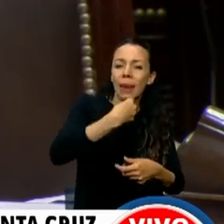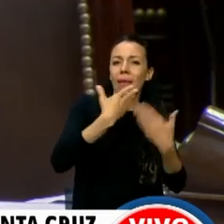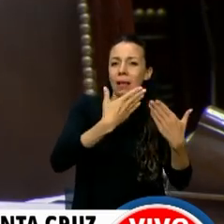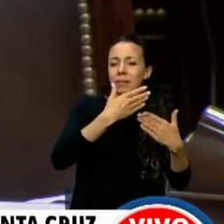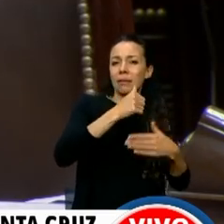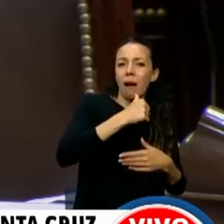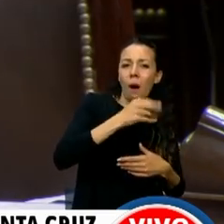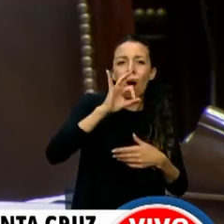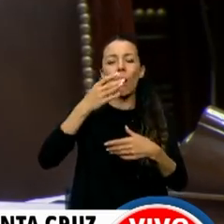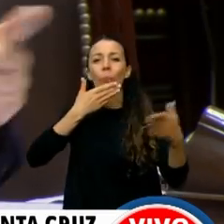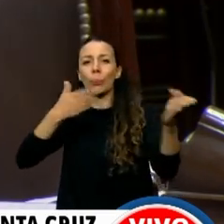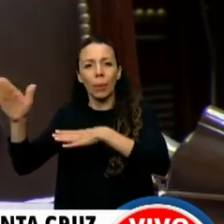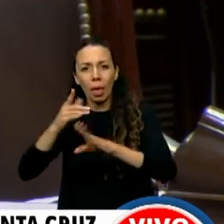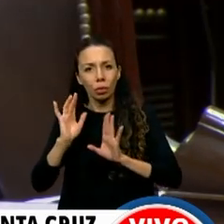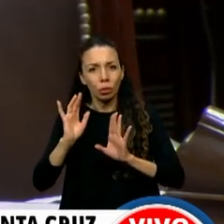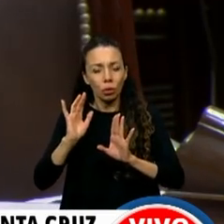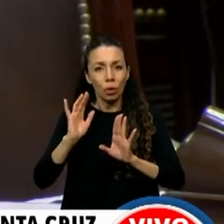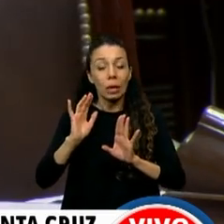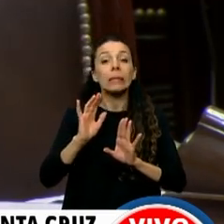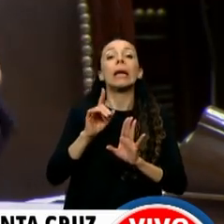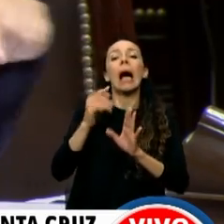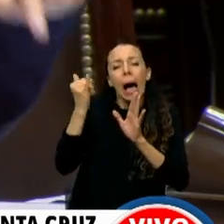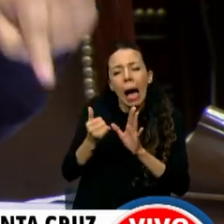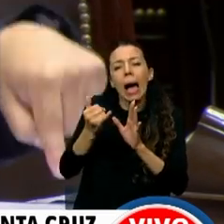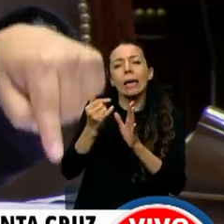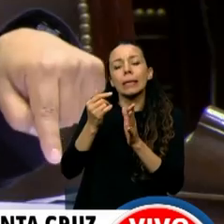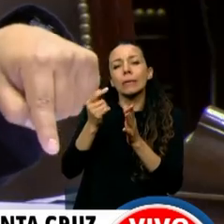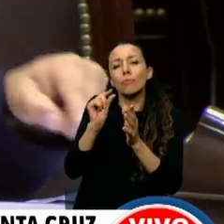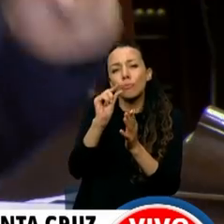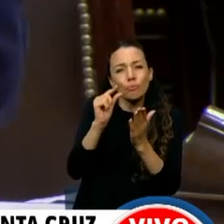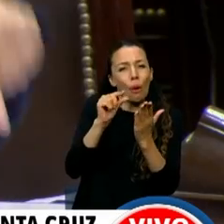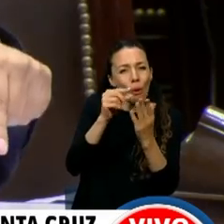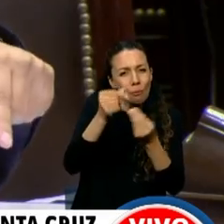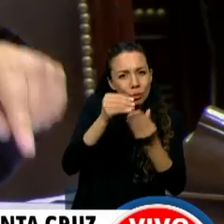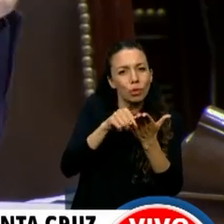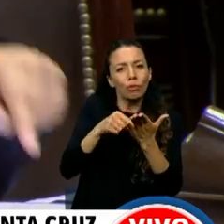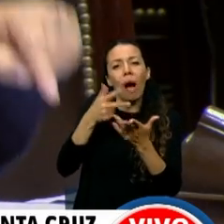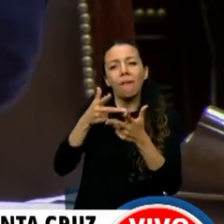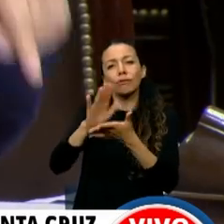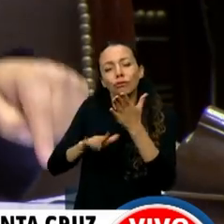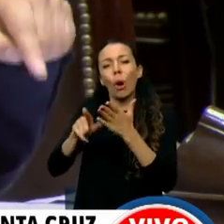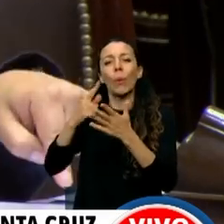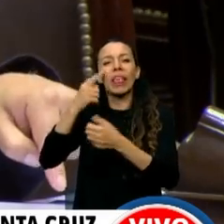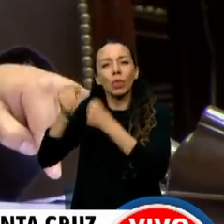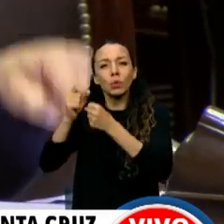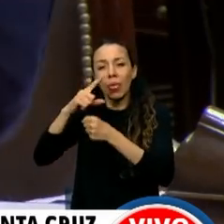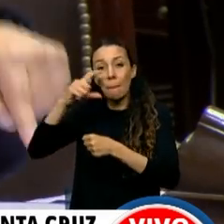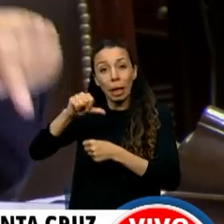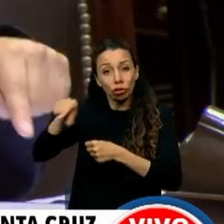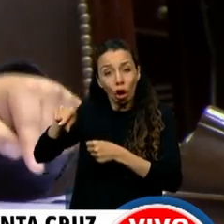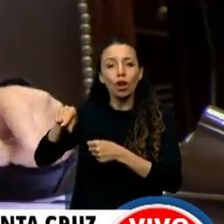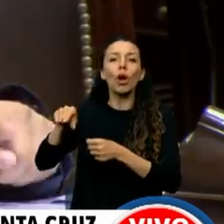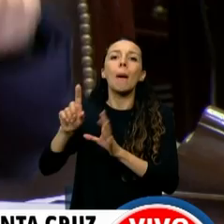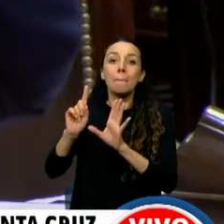muy poco para la actividad petrolera que por cierto si trabajáramos profundamente en este país realmente en la industria petrolera en la